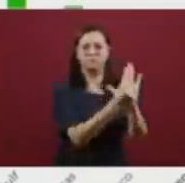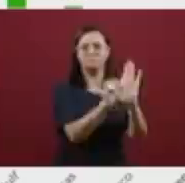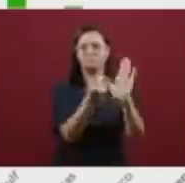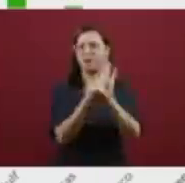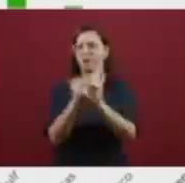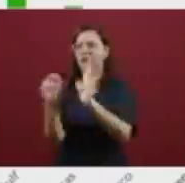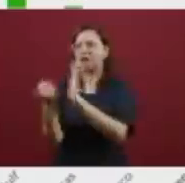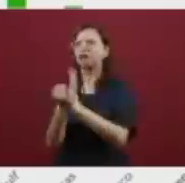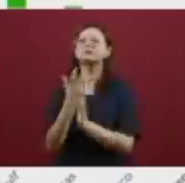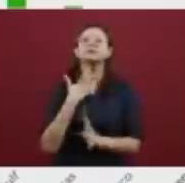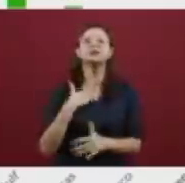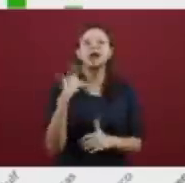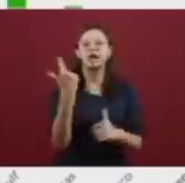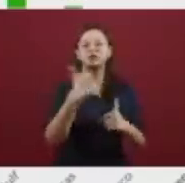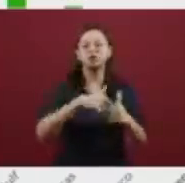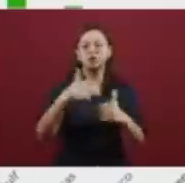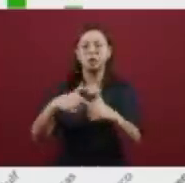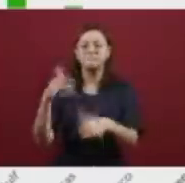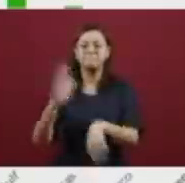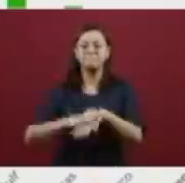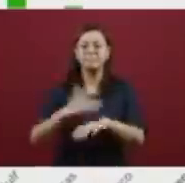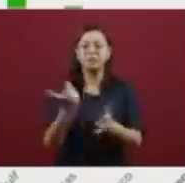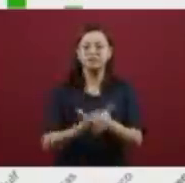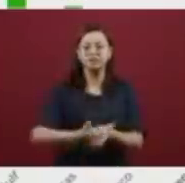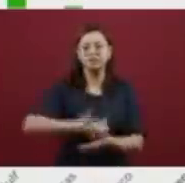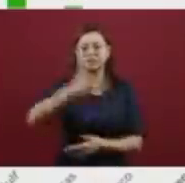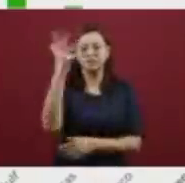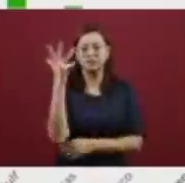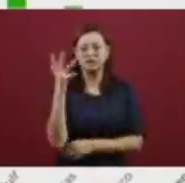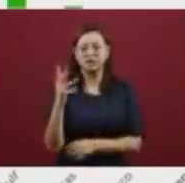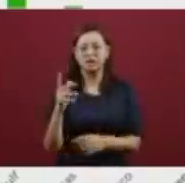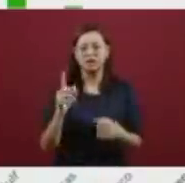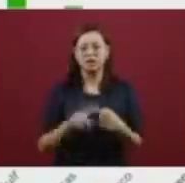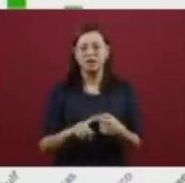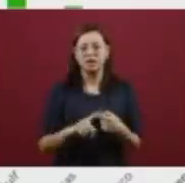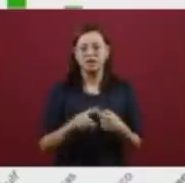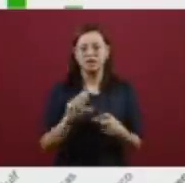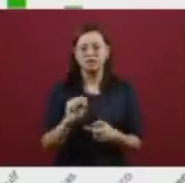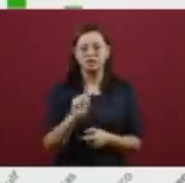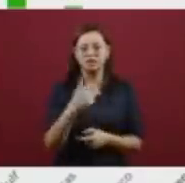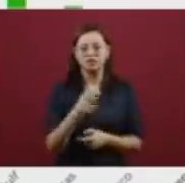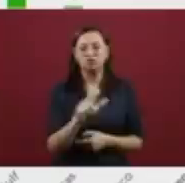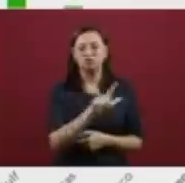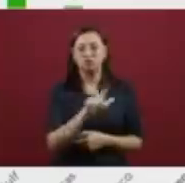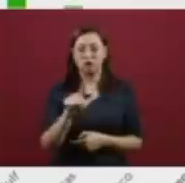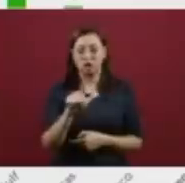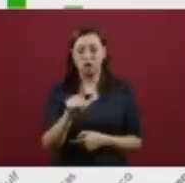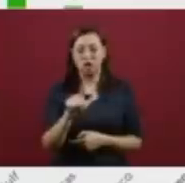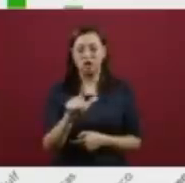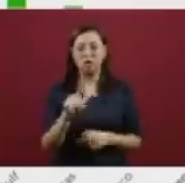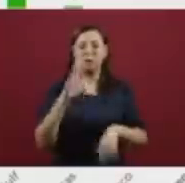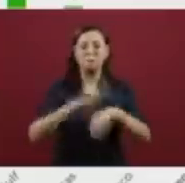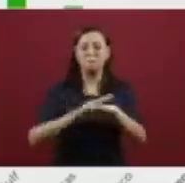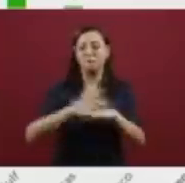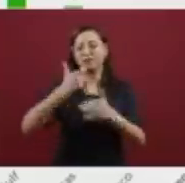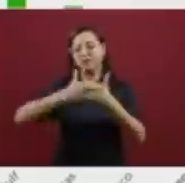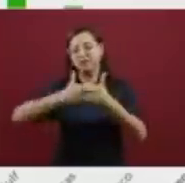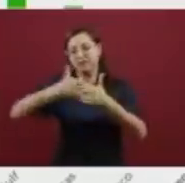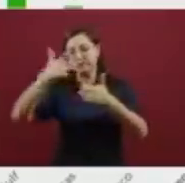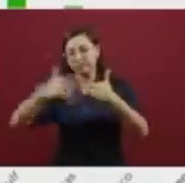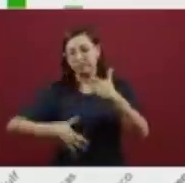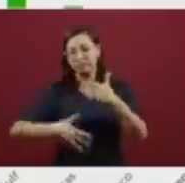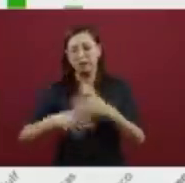país. La más cara se reporta en Shell y la más económica que reportan